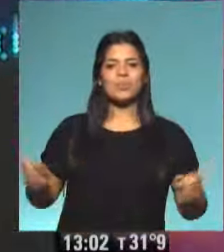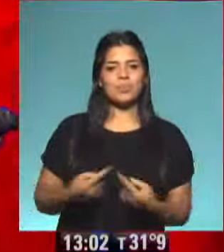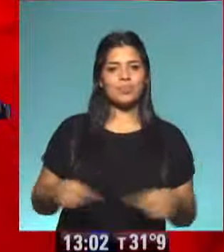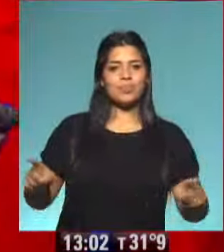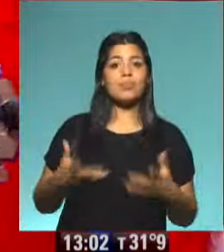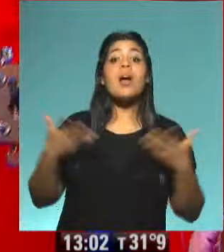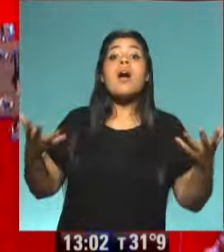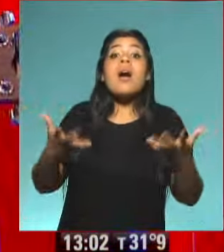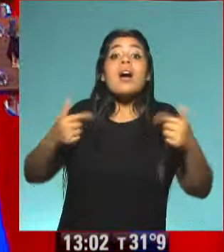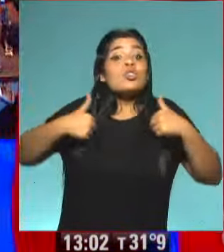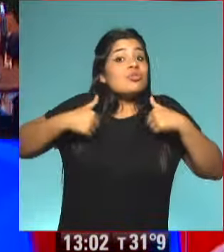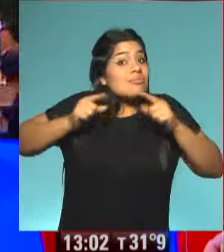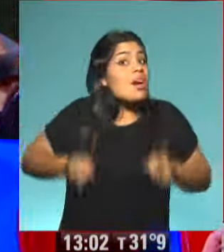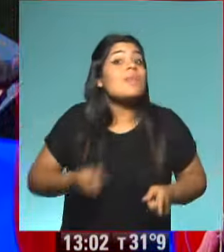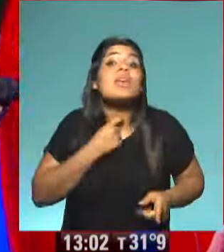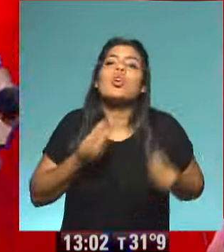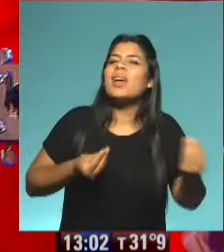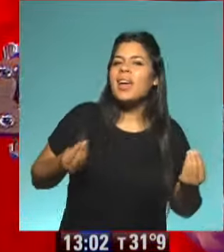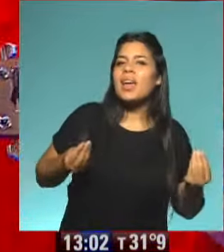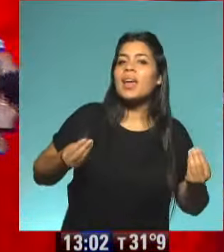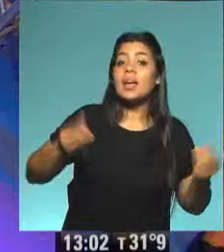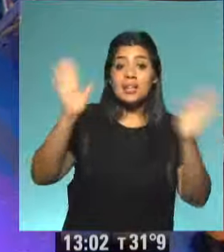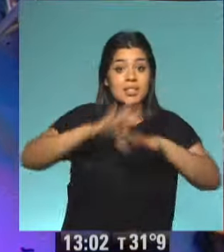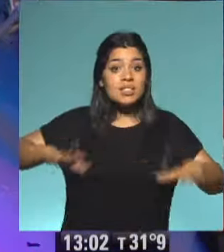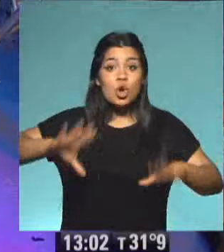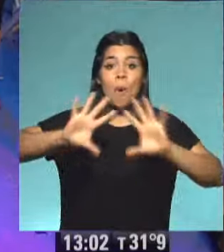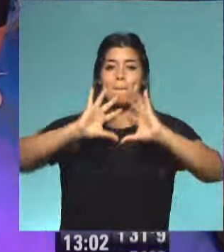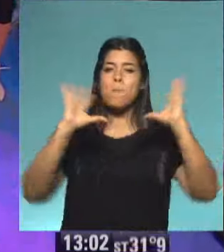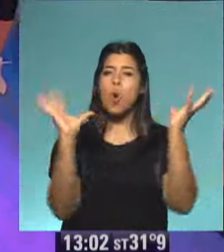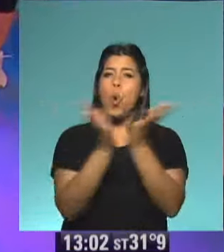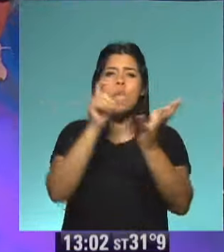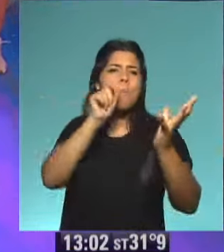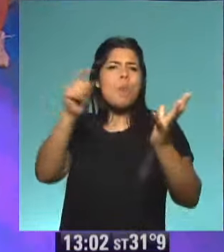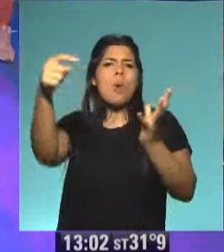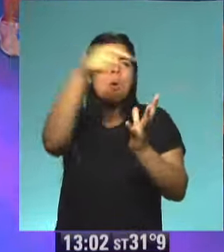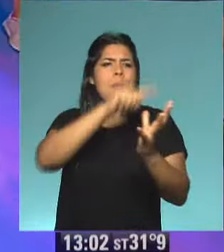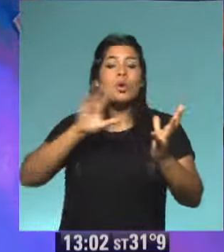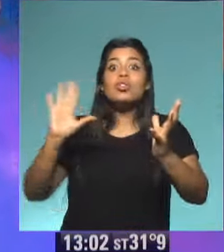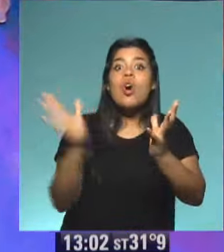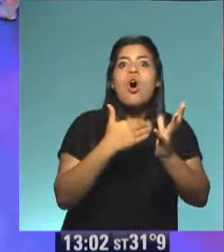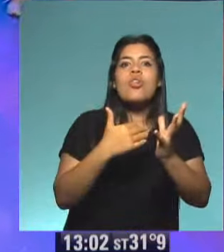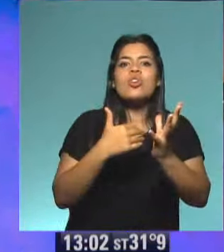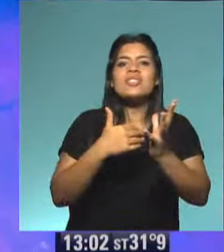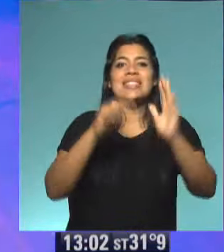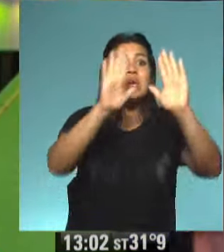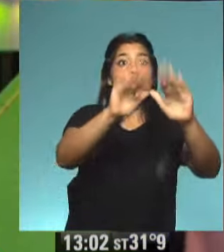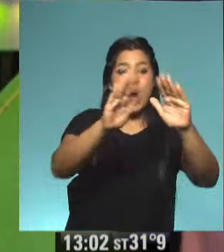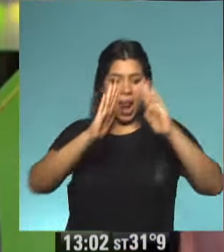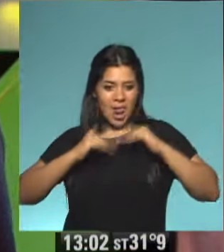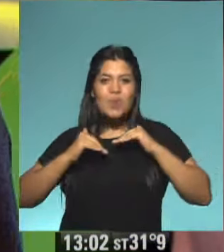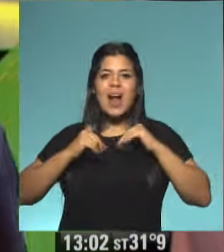Pero quiero que también todos los chicos del mundo tengan todo lo que quiero, pues lo